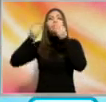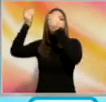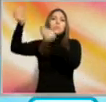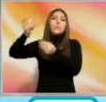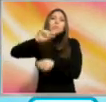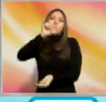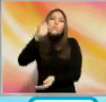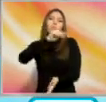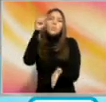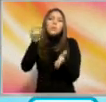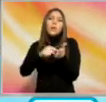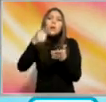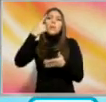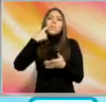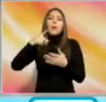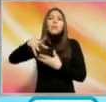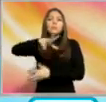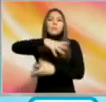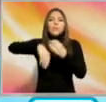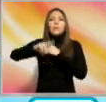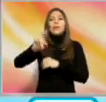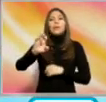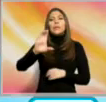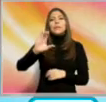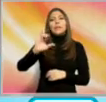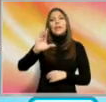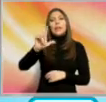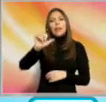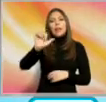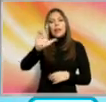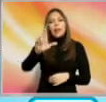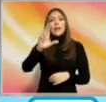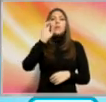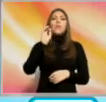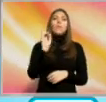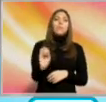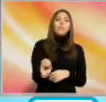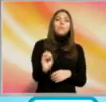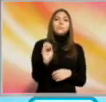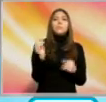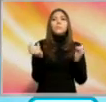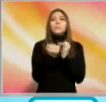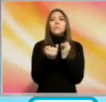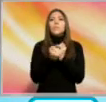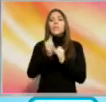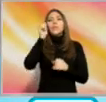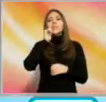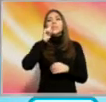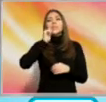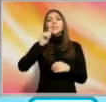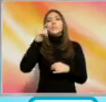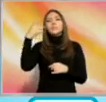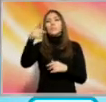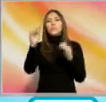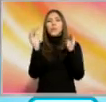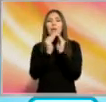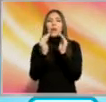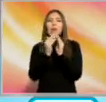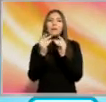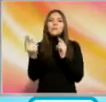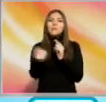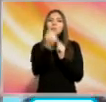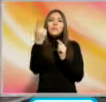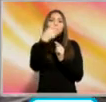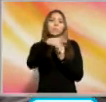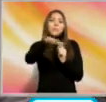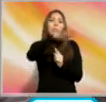reciclar, ¿no? Y puede ser el particular que está cerca, siempre en el barrio, hay un centro de acopio.